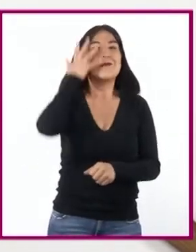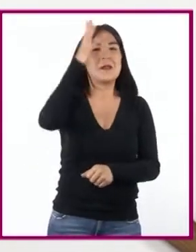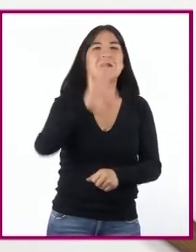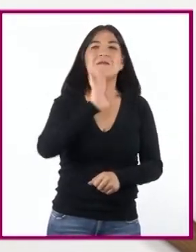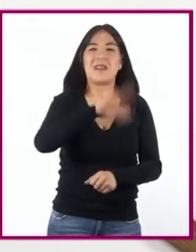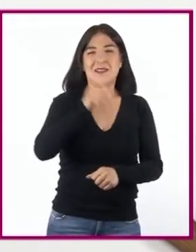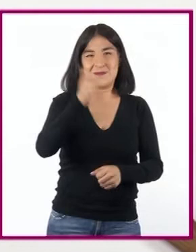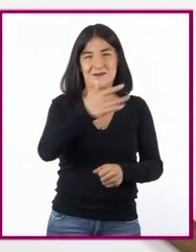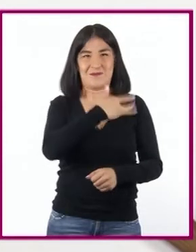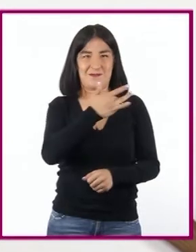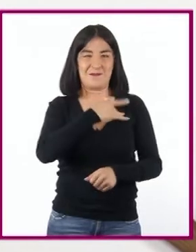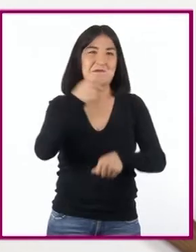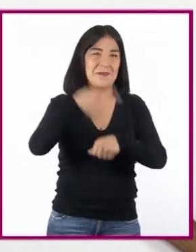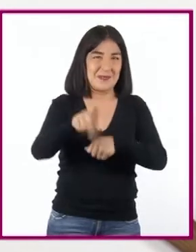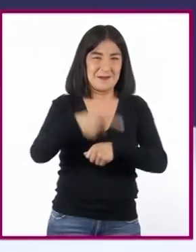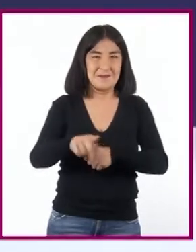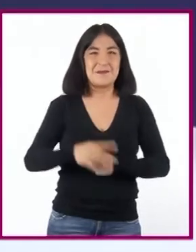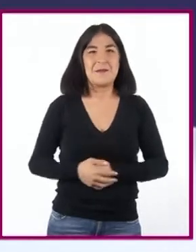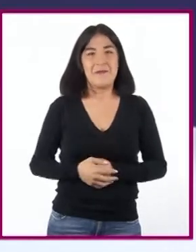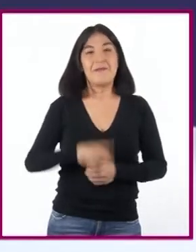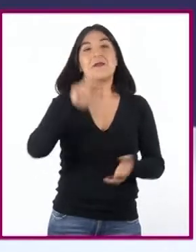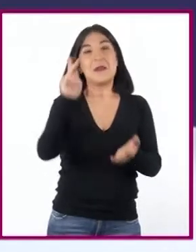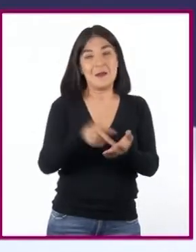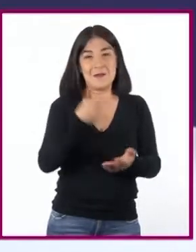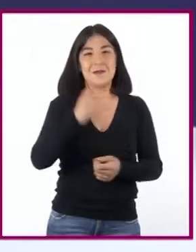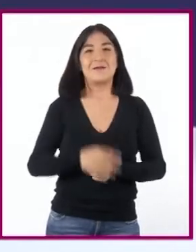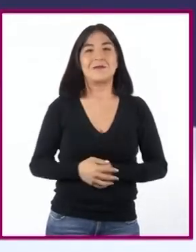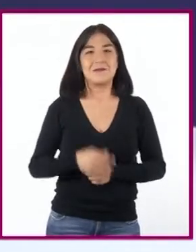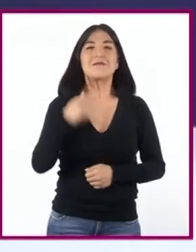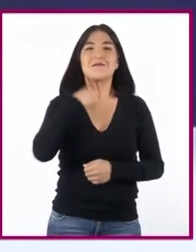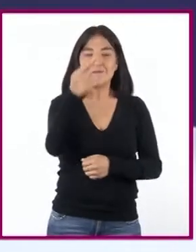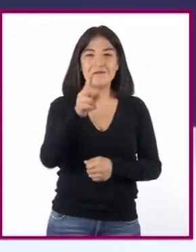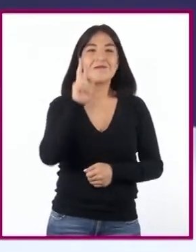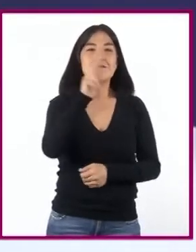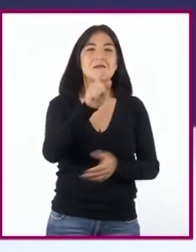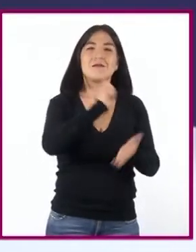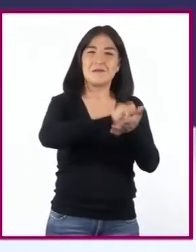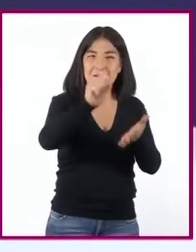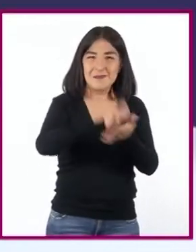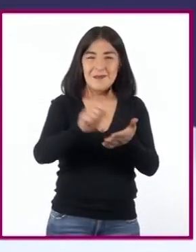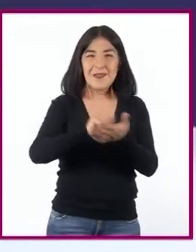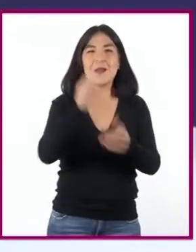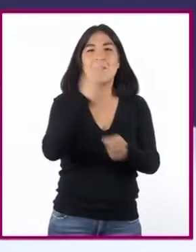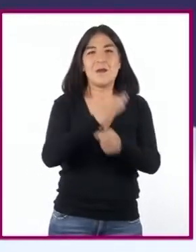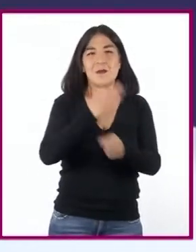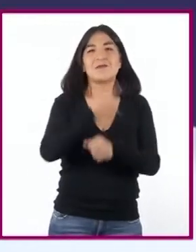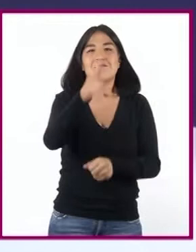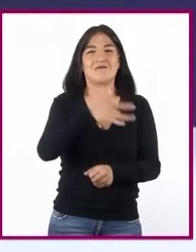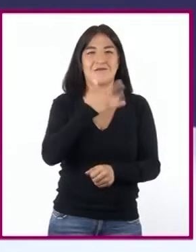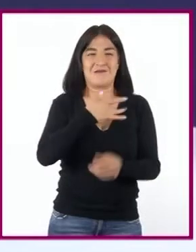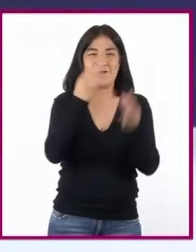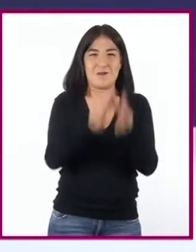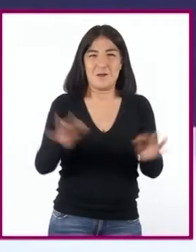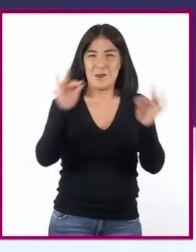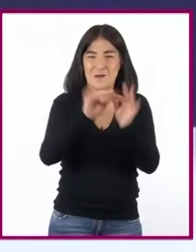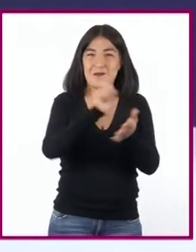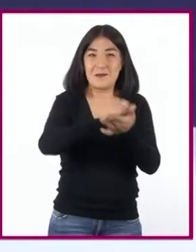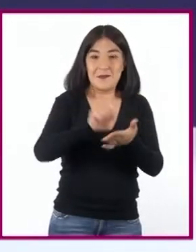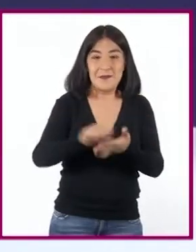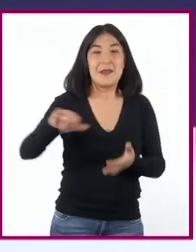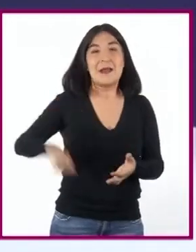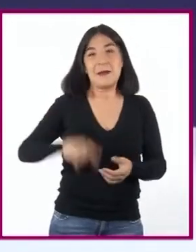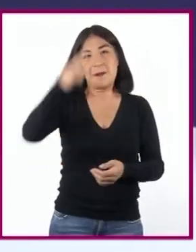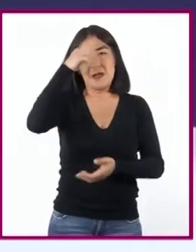en el sistema cardiovascular. Nuevamente, les solicito que apunten aquellos datos que consideren importantes para que